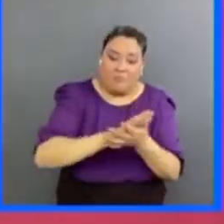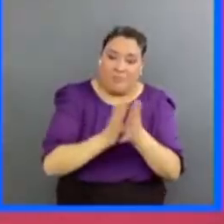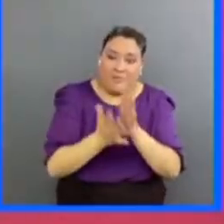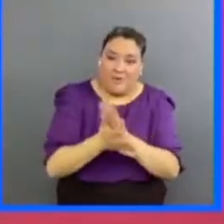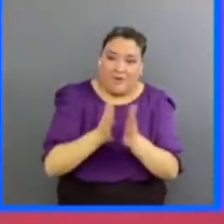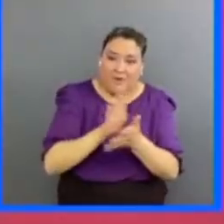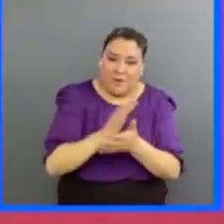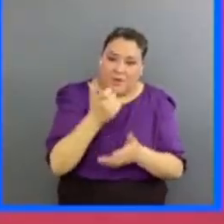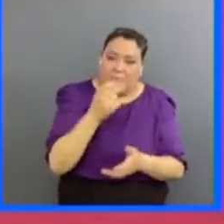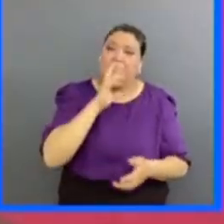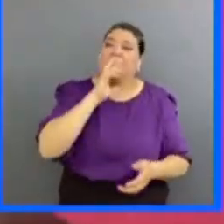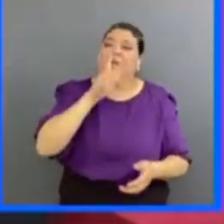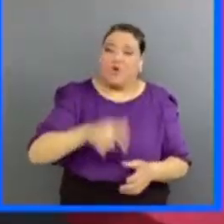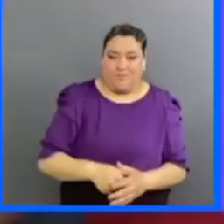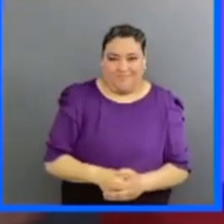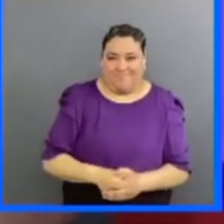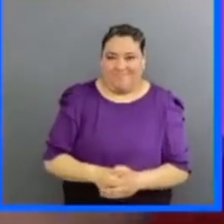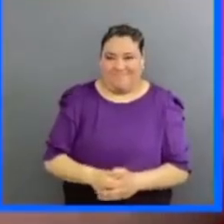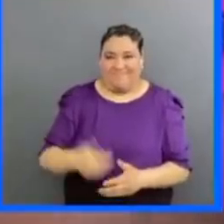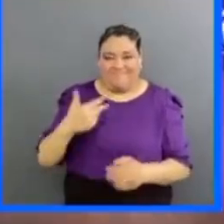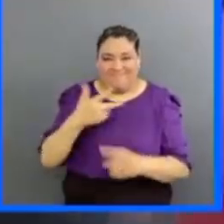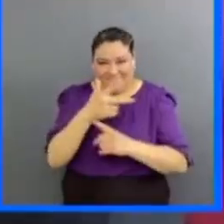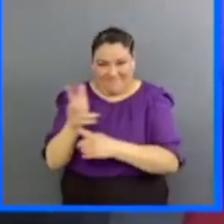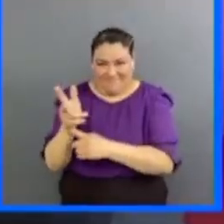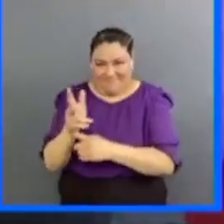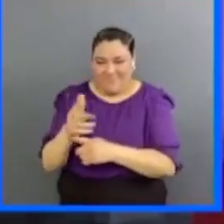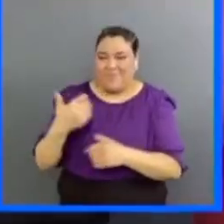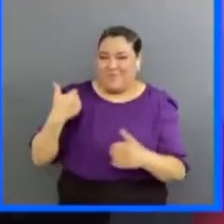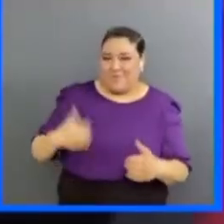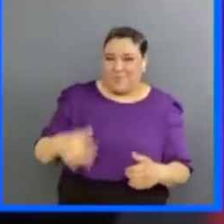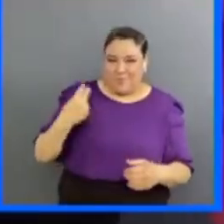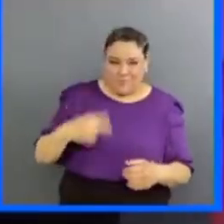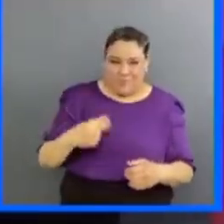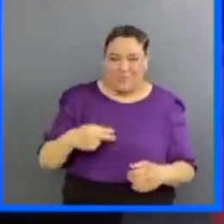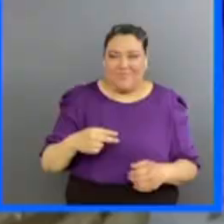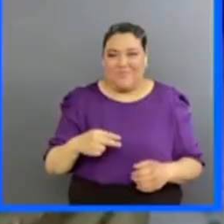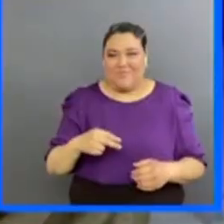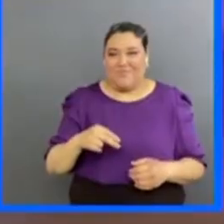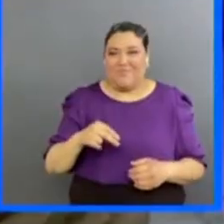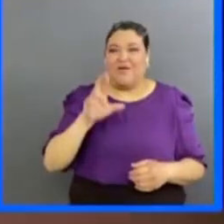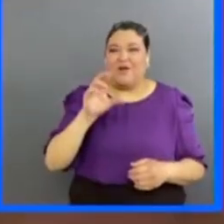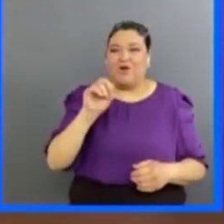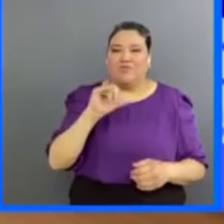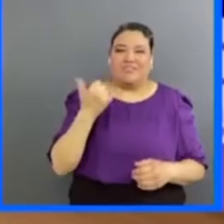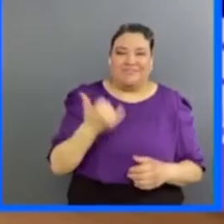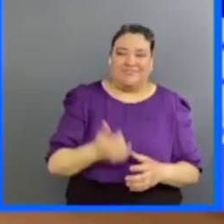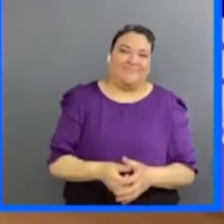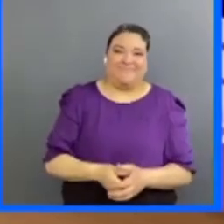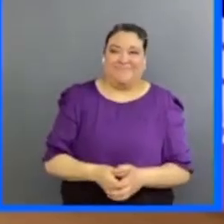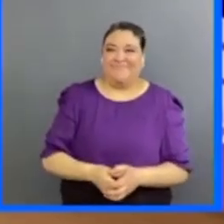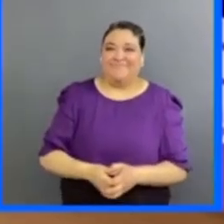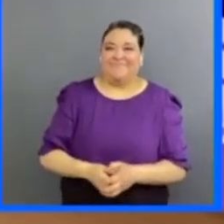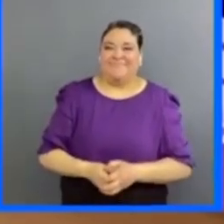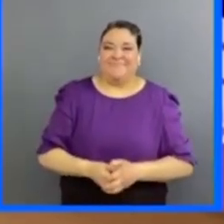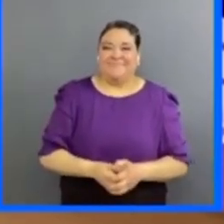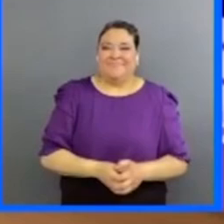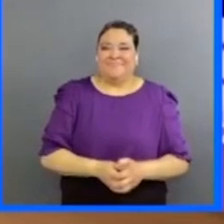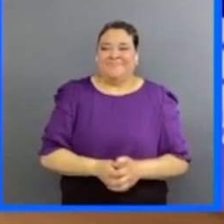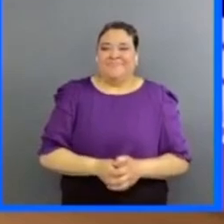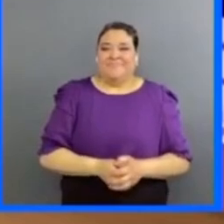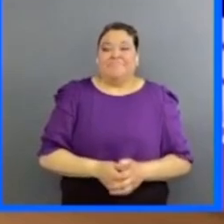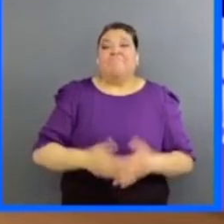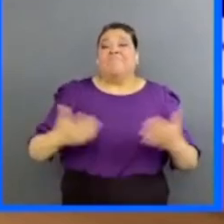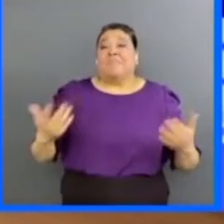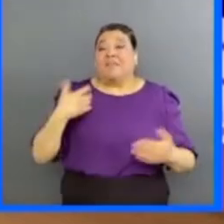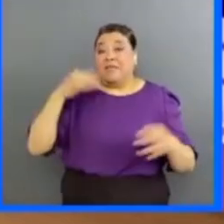Con imágenes de Jacobo Parrilla e Israel Trejo, para Plural TV, Rosy García. Y a fin de visibilizar